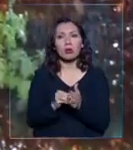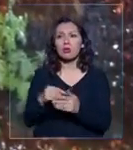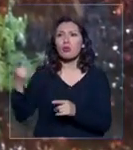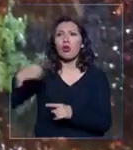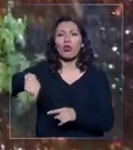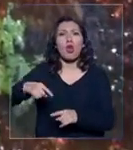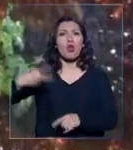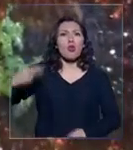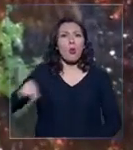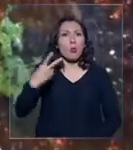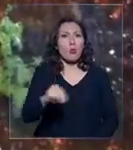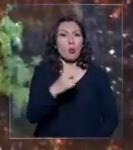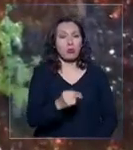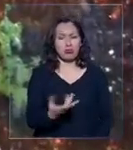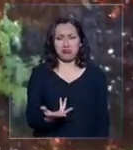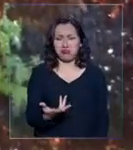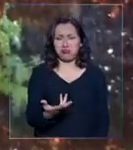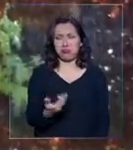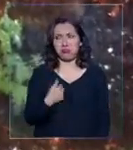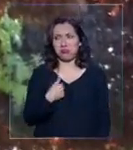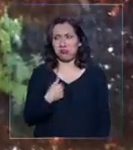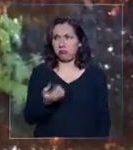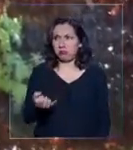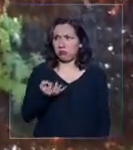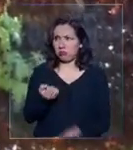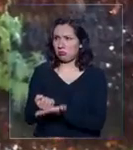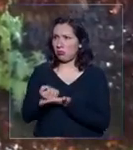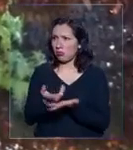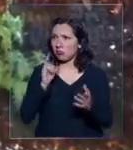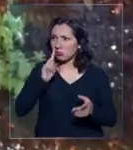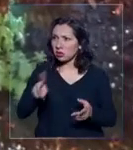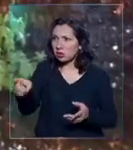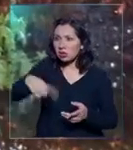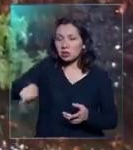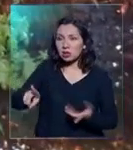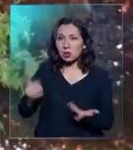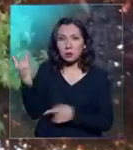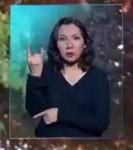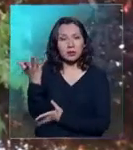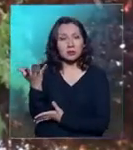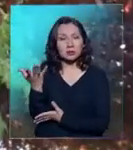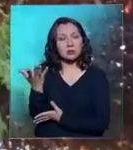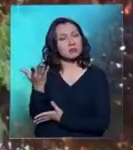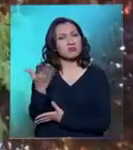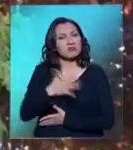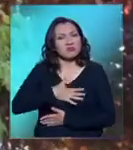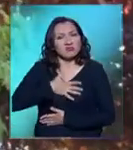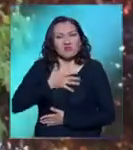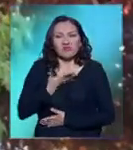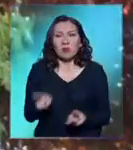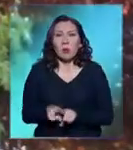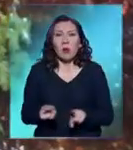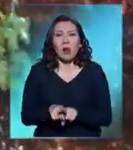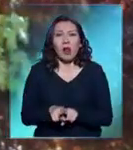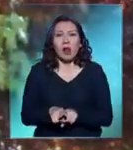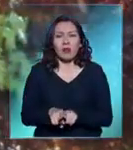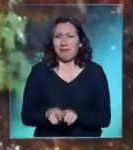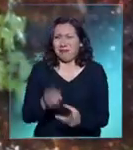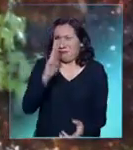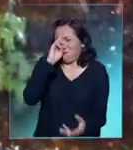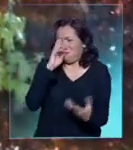lados. Entonces yo dije, bueno, no me queda de otra que esto lo sentí como tan